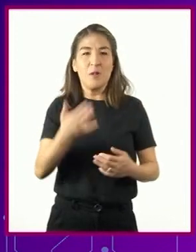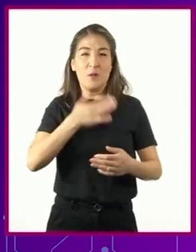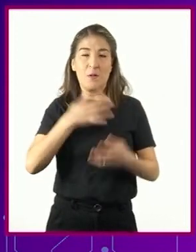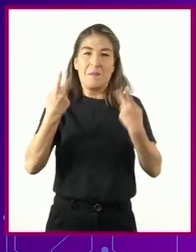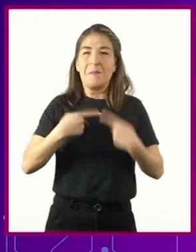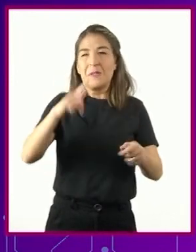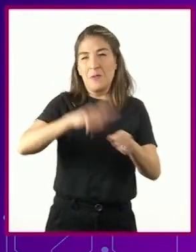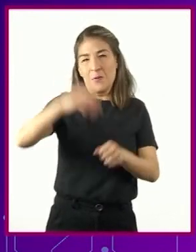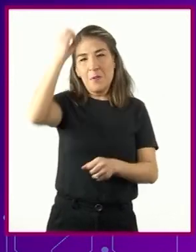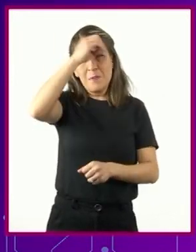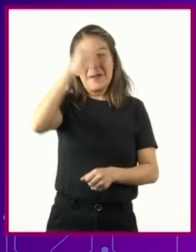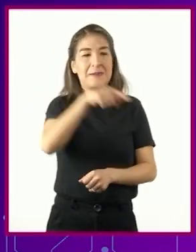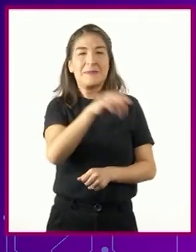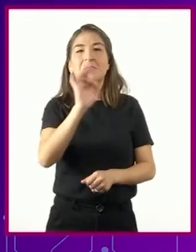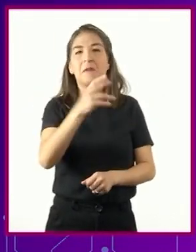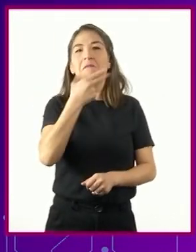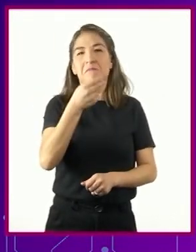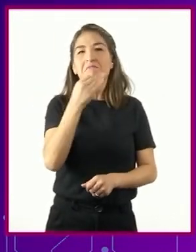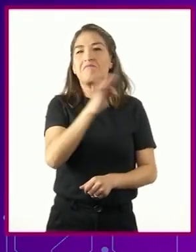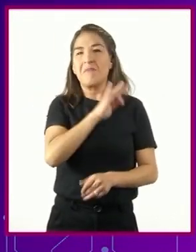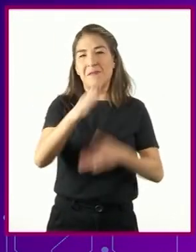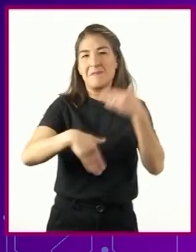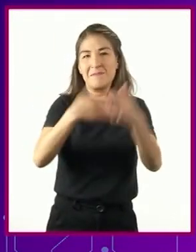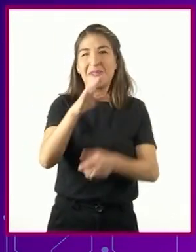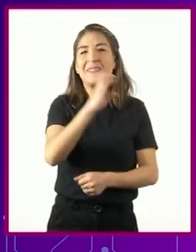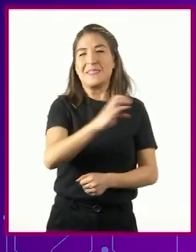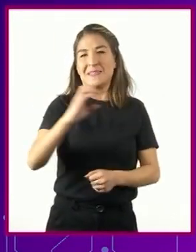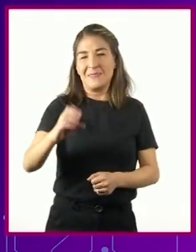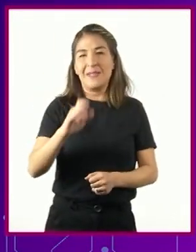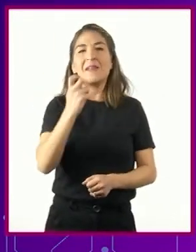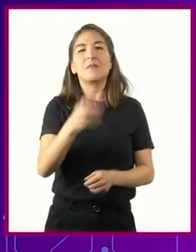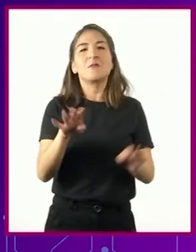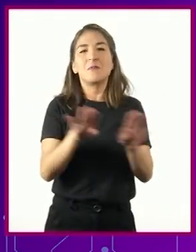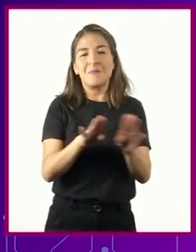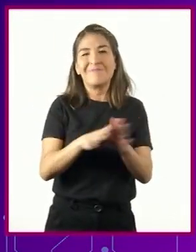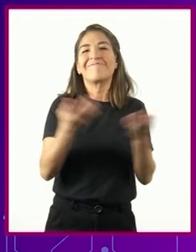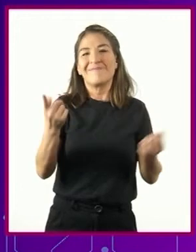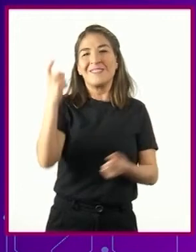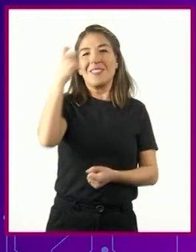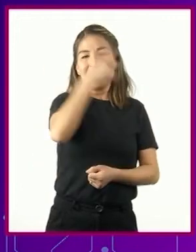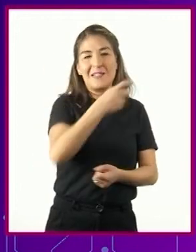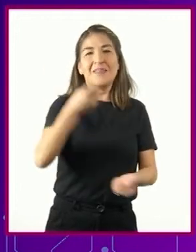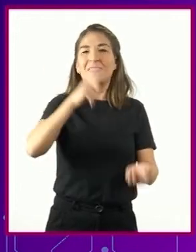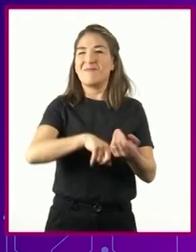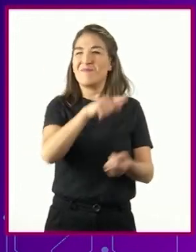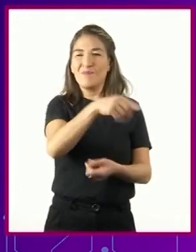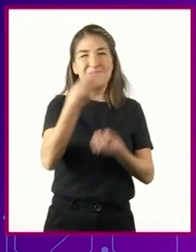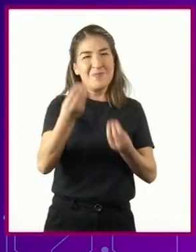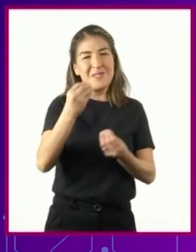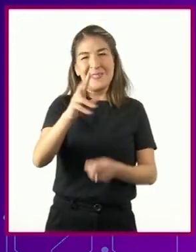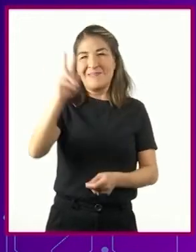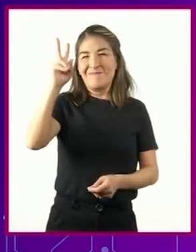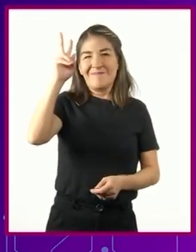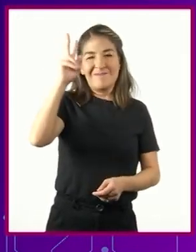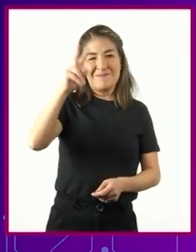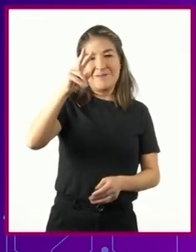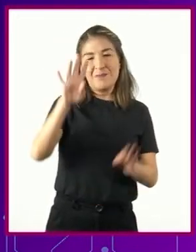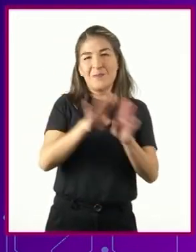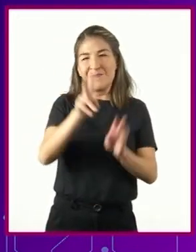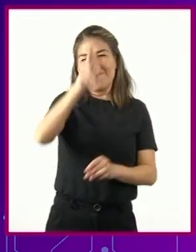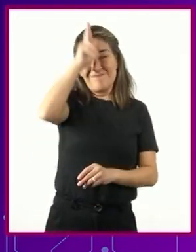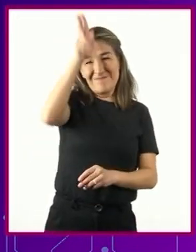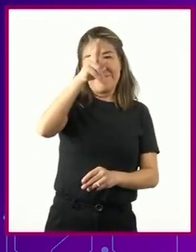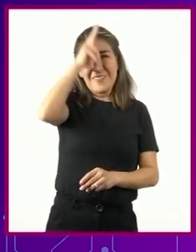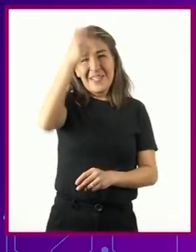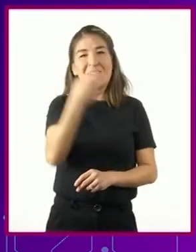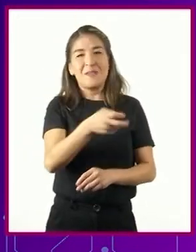Personalmente, quizás sea el hombre más capaz del actual CC, pero está demasiado ensoberbecido y se deja llevar demasiado